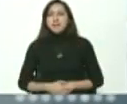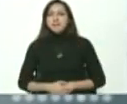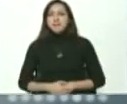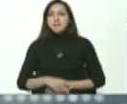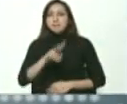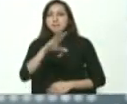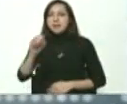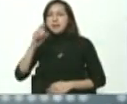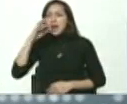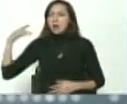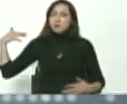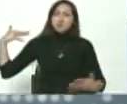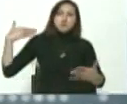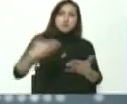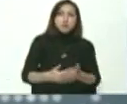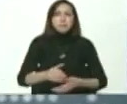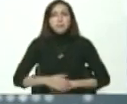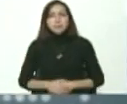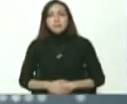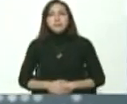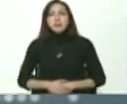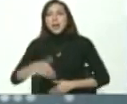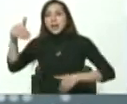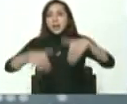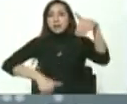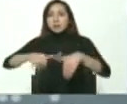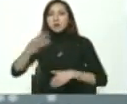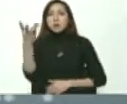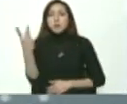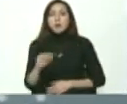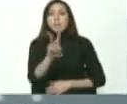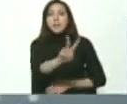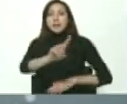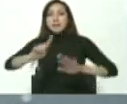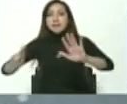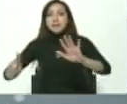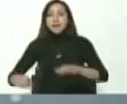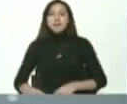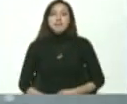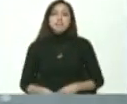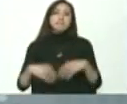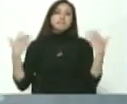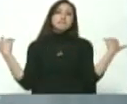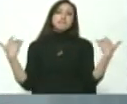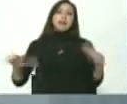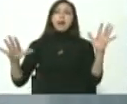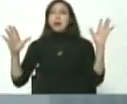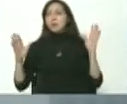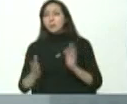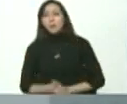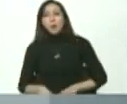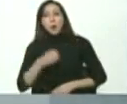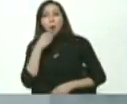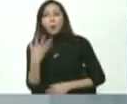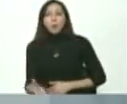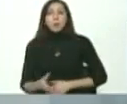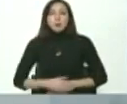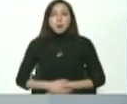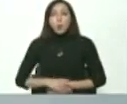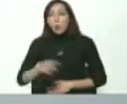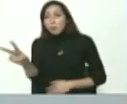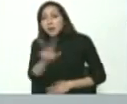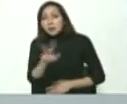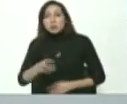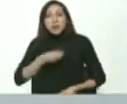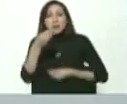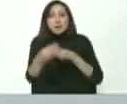años. La elección número 26, Naguará, récord mundial. No hay un país que haya